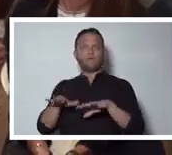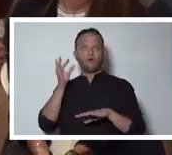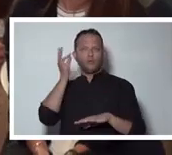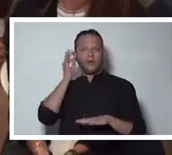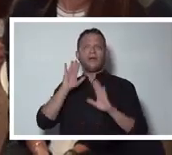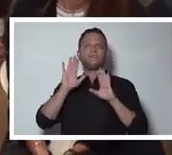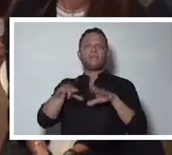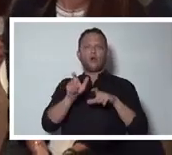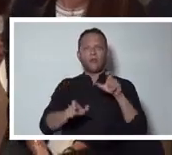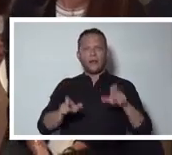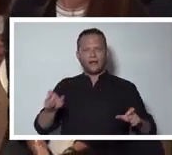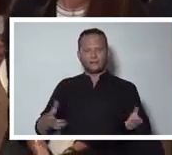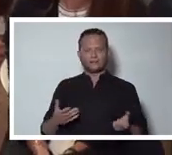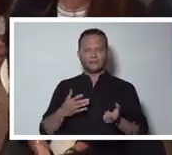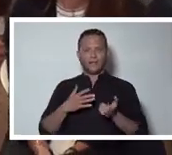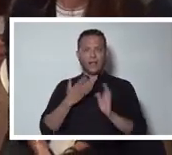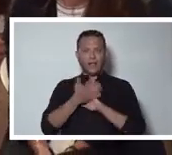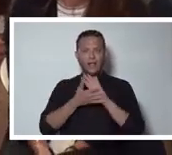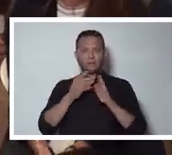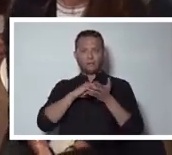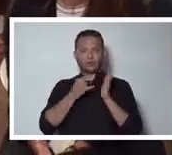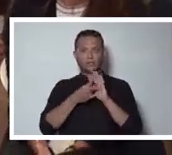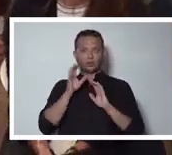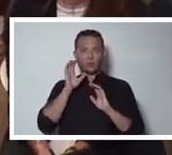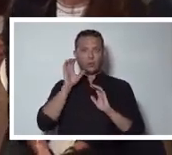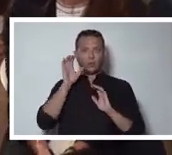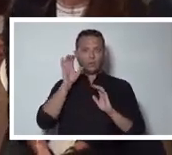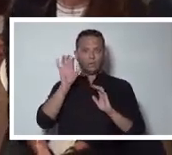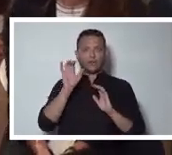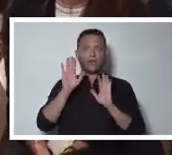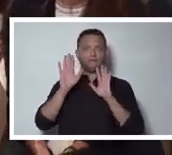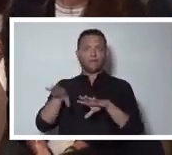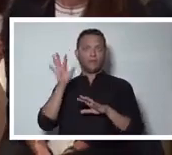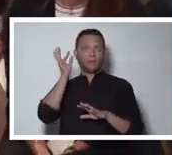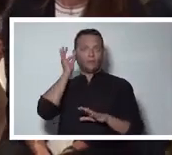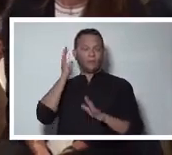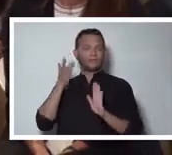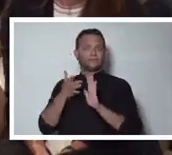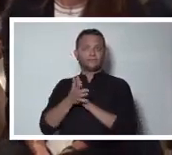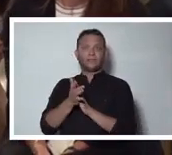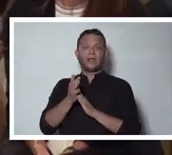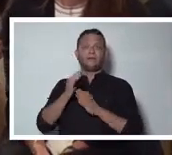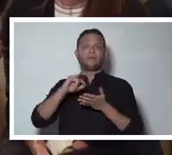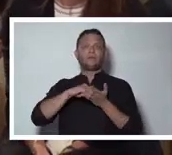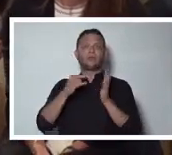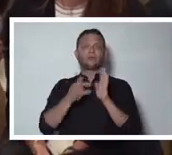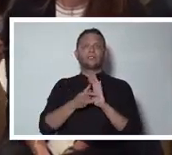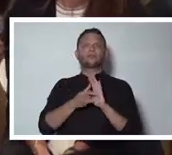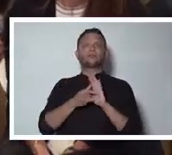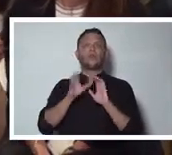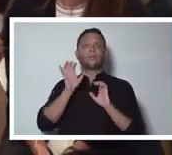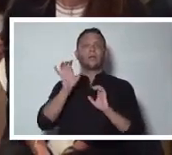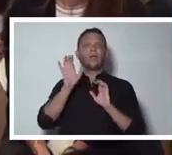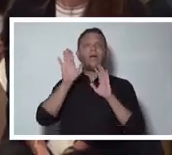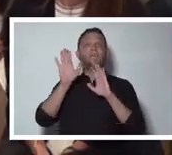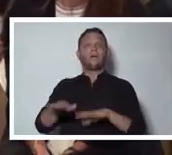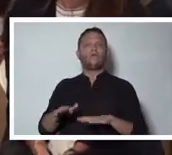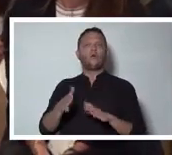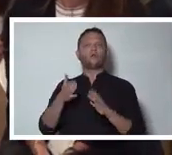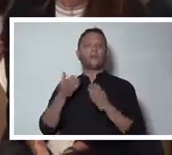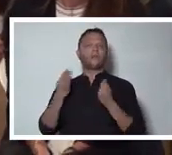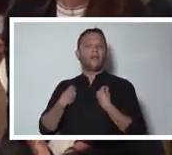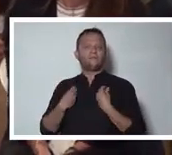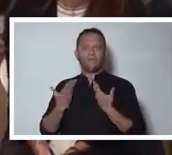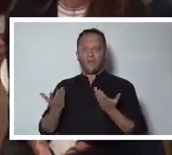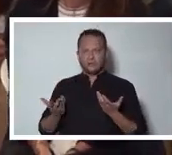la gente hablar de un proyecto de país a favor de las mujeres es hablar de un proyecto de país a favor de la